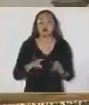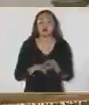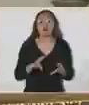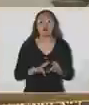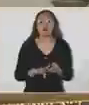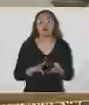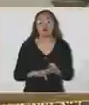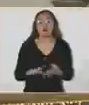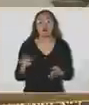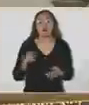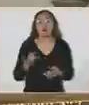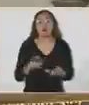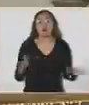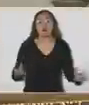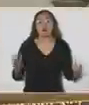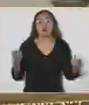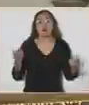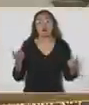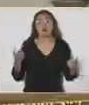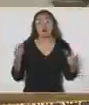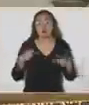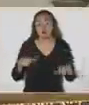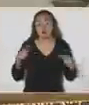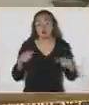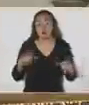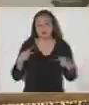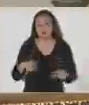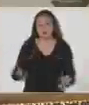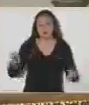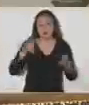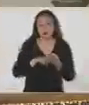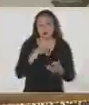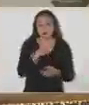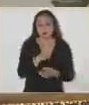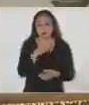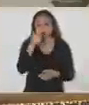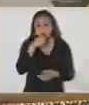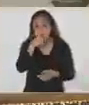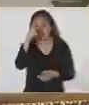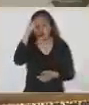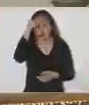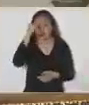un delincuente mayor ese día, esa noche,